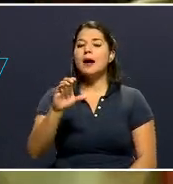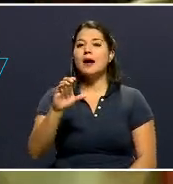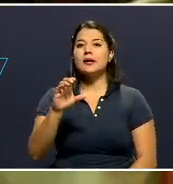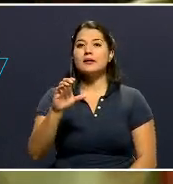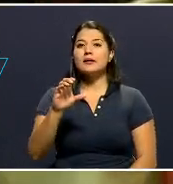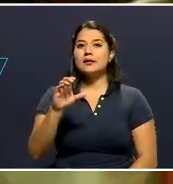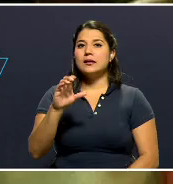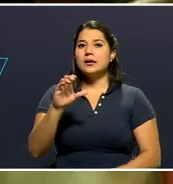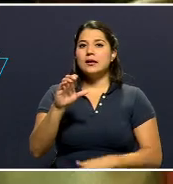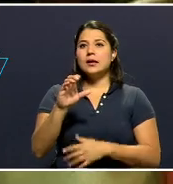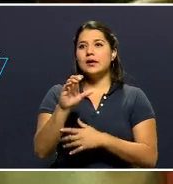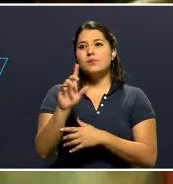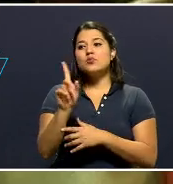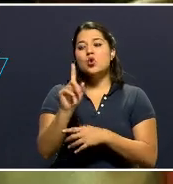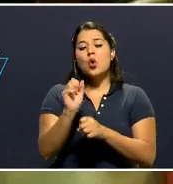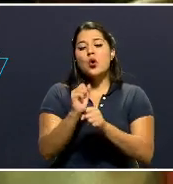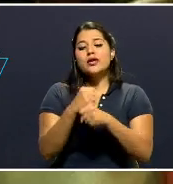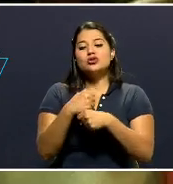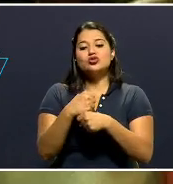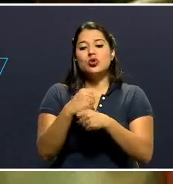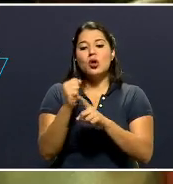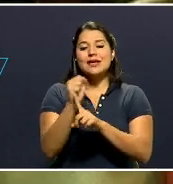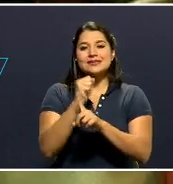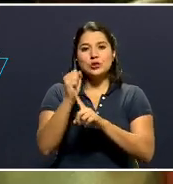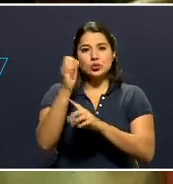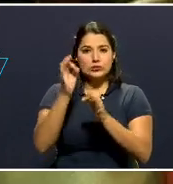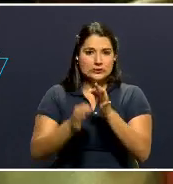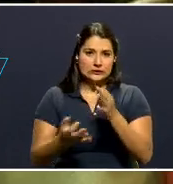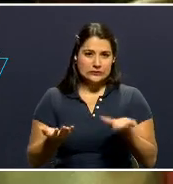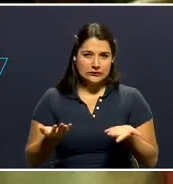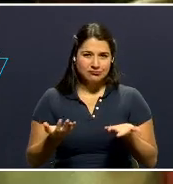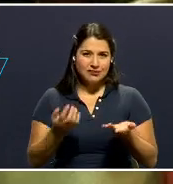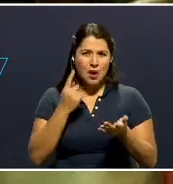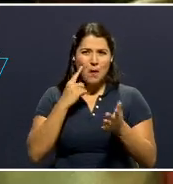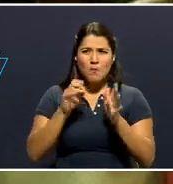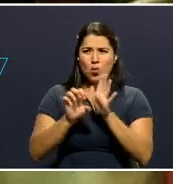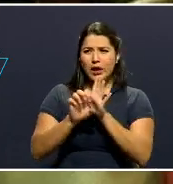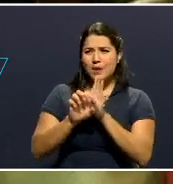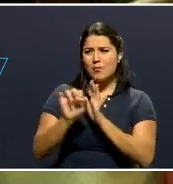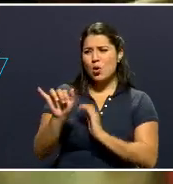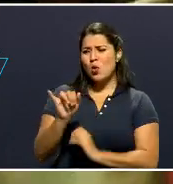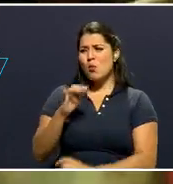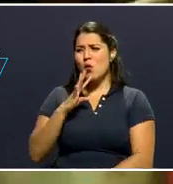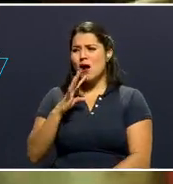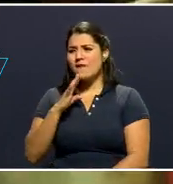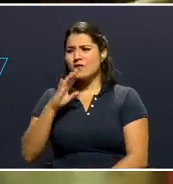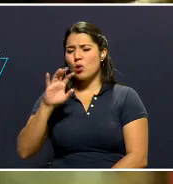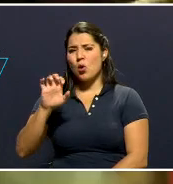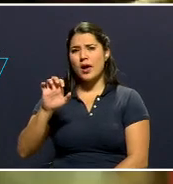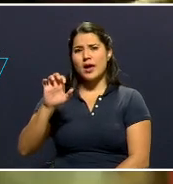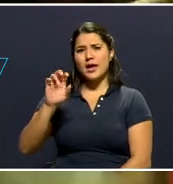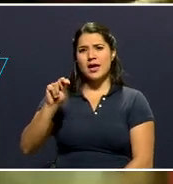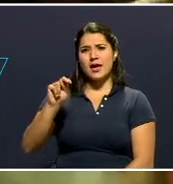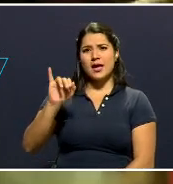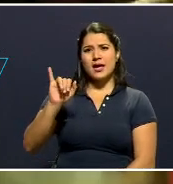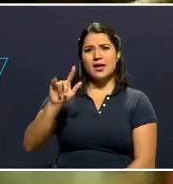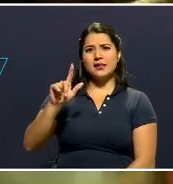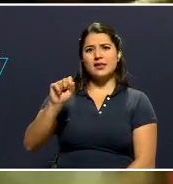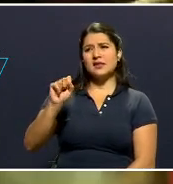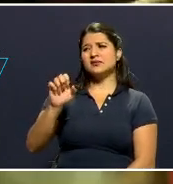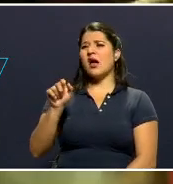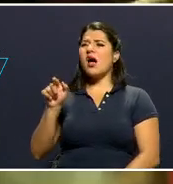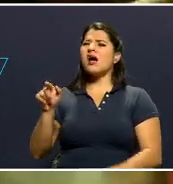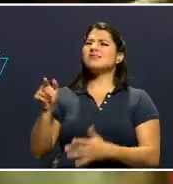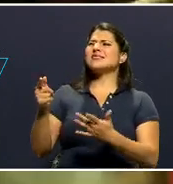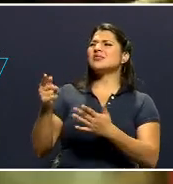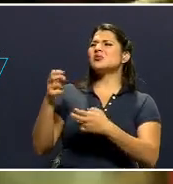situación una situación sencilla. Referirse, por ejemplo, como lo hizo doña Nielsen, a que esto se trataba de un show,